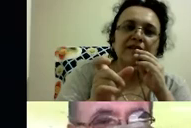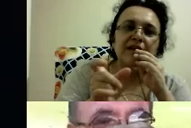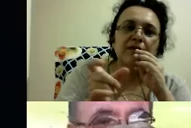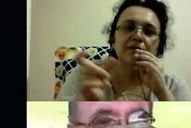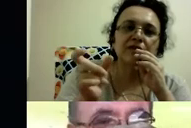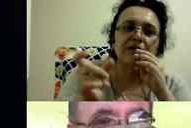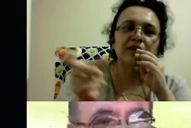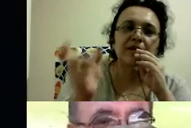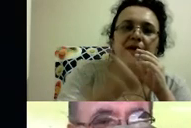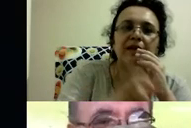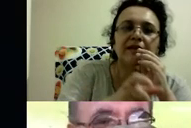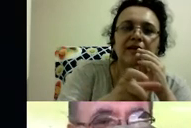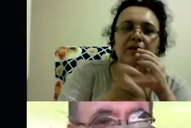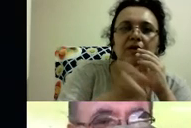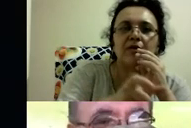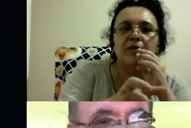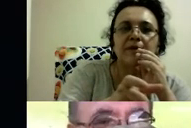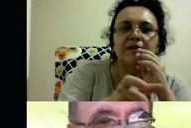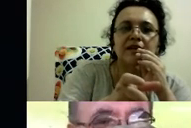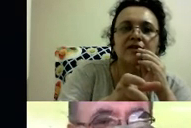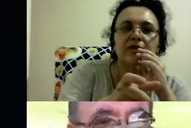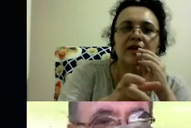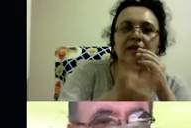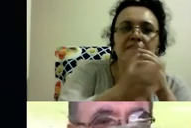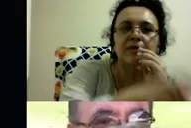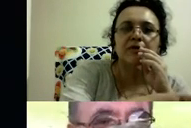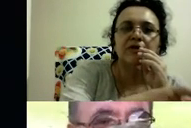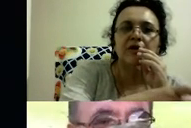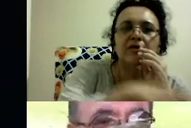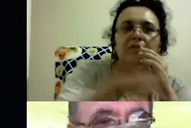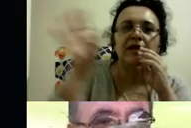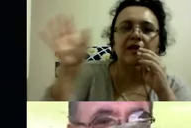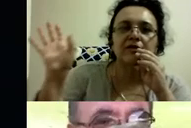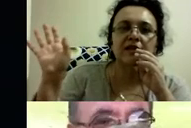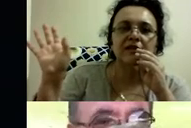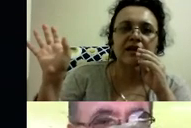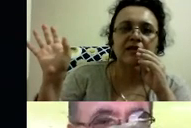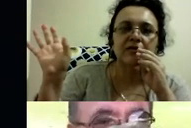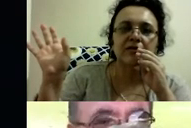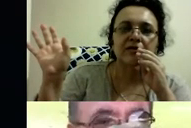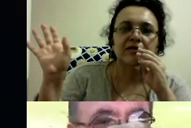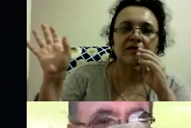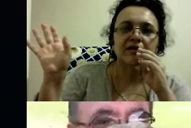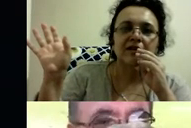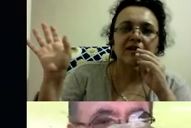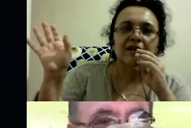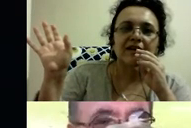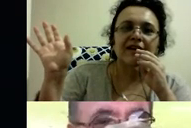el deseo, a usted le puede dar deseo de comer un pastel de chocolate, tan pronto se lo come, ya no está deseando.